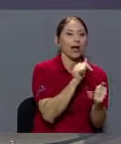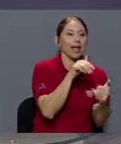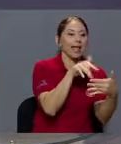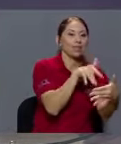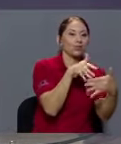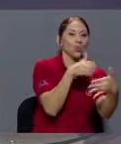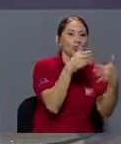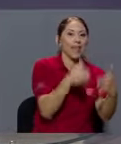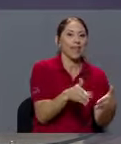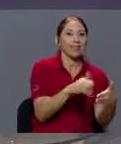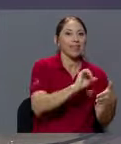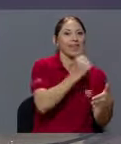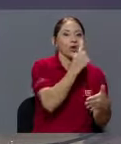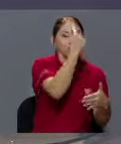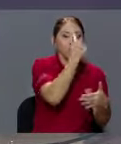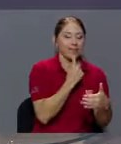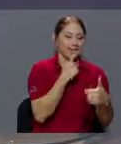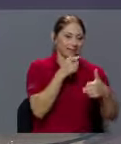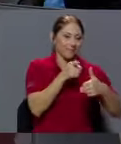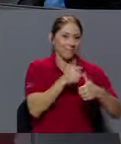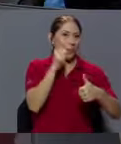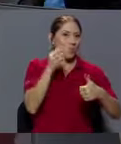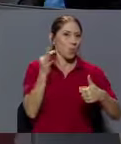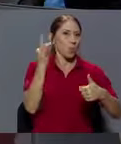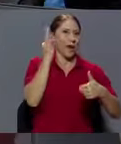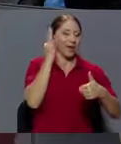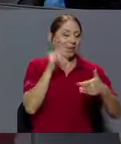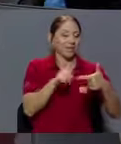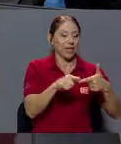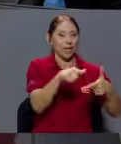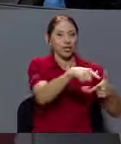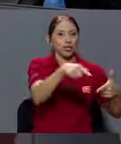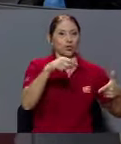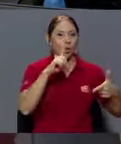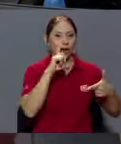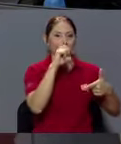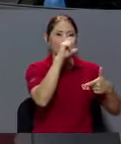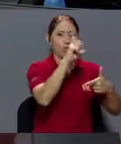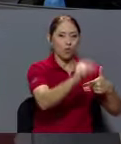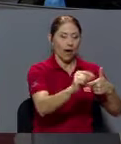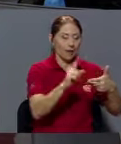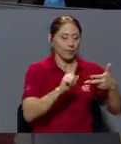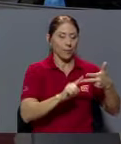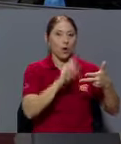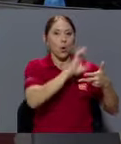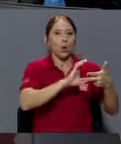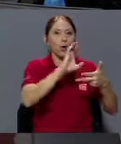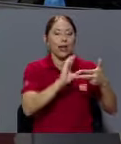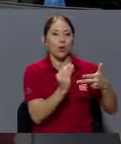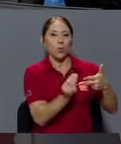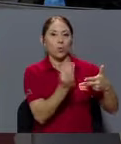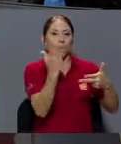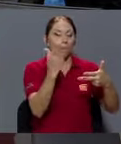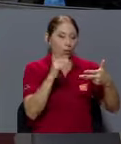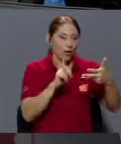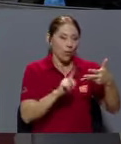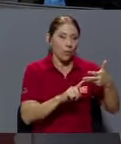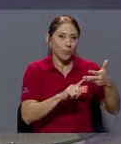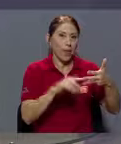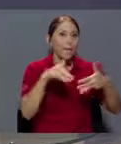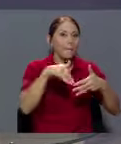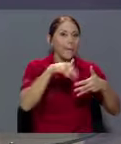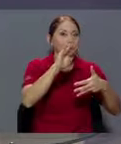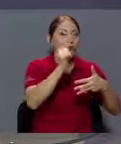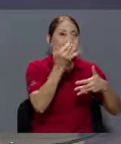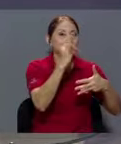otro perfil, es decir, que sea mujer, que venga de una zona rural, que venga de un colegio público, que sea mayor